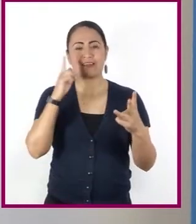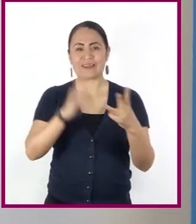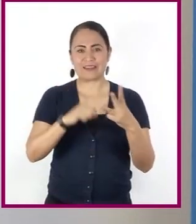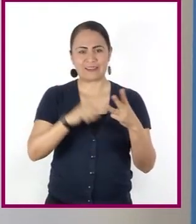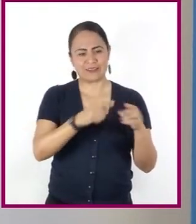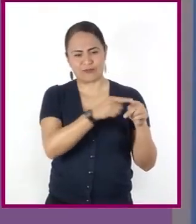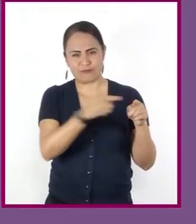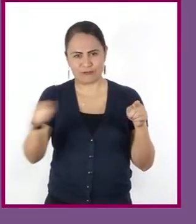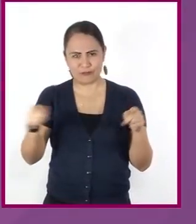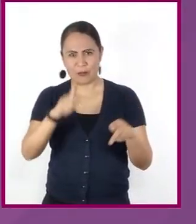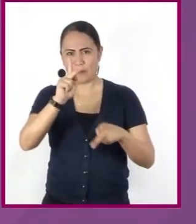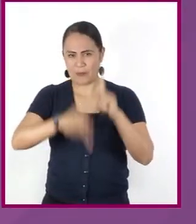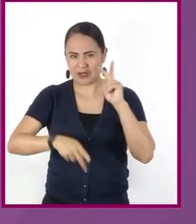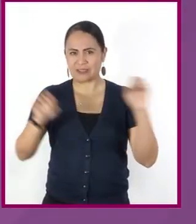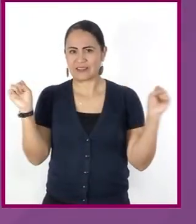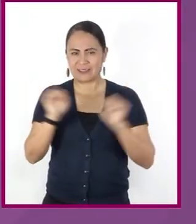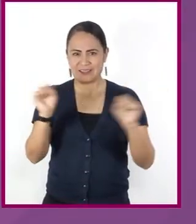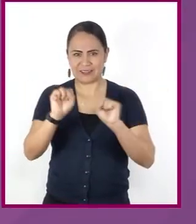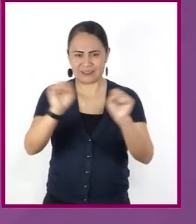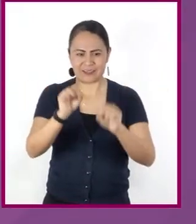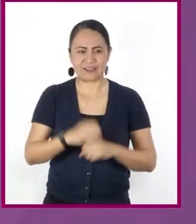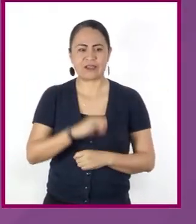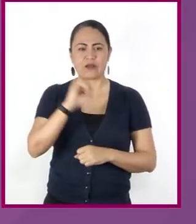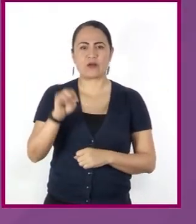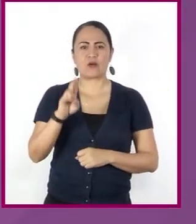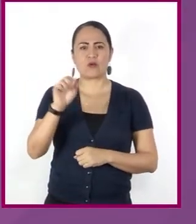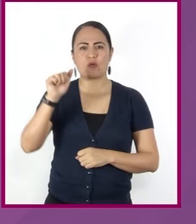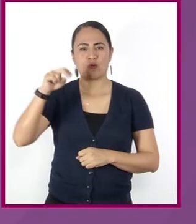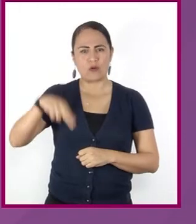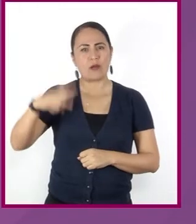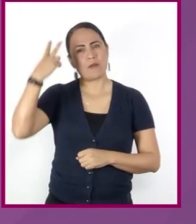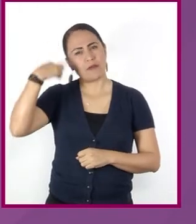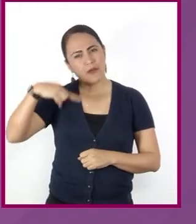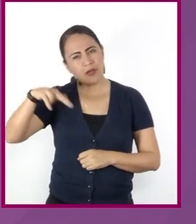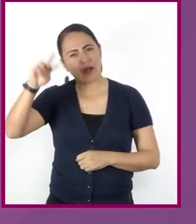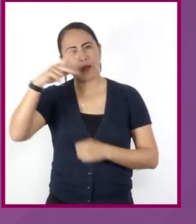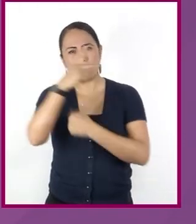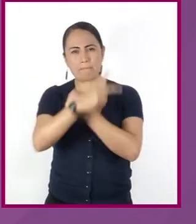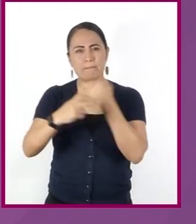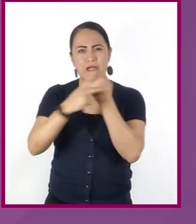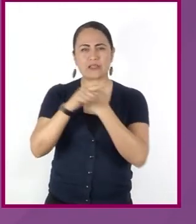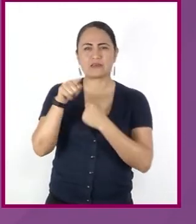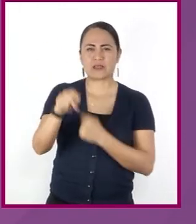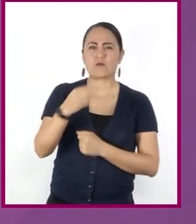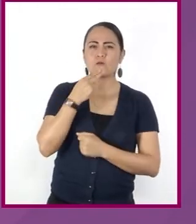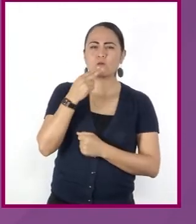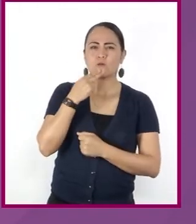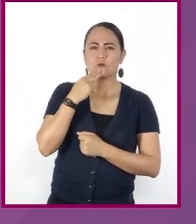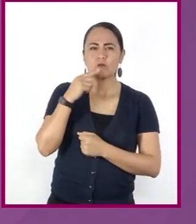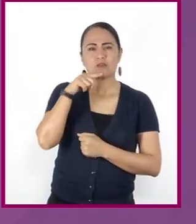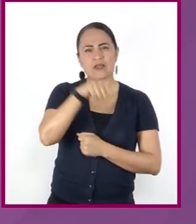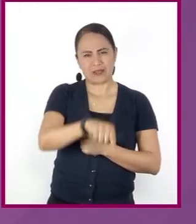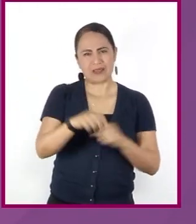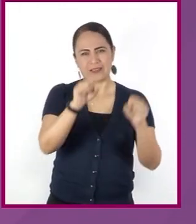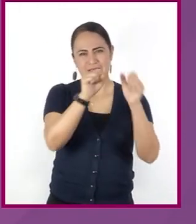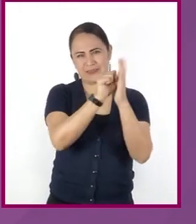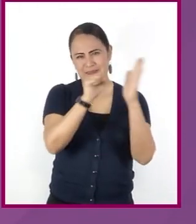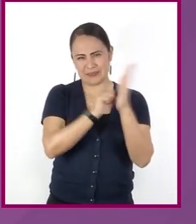de nuestro maratón. Juan se va de viaje a un país en el que usan unidades de medidas